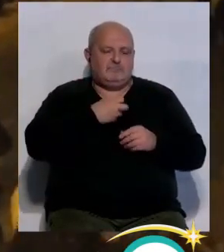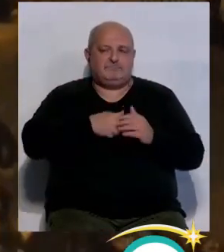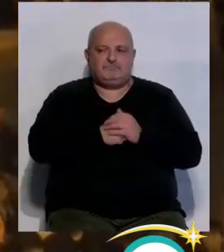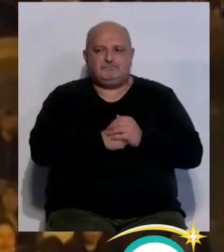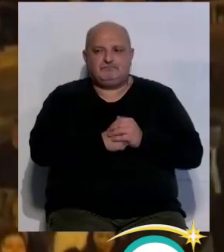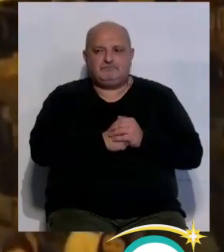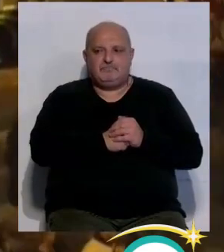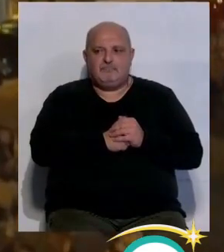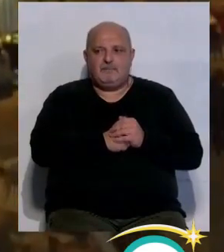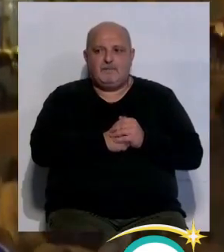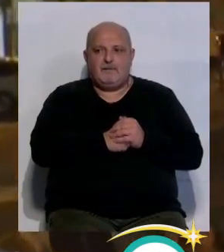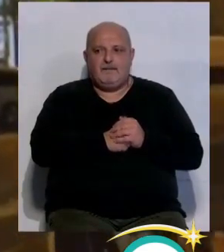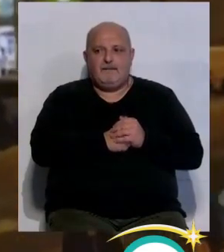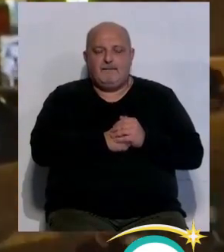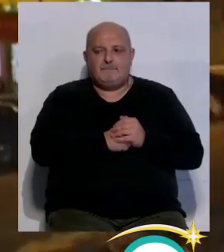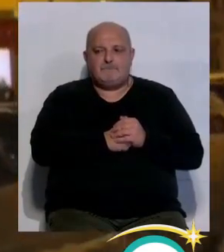recorrido.